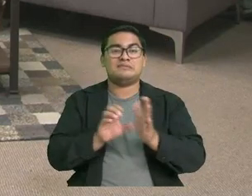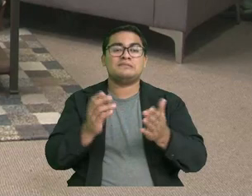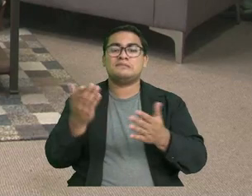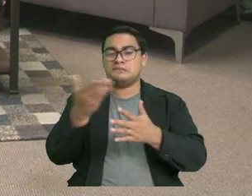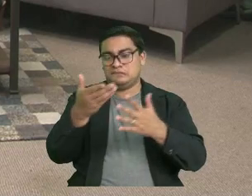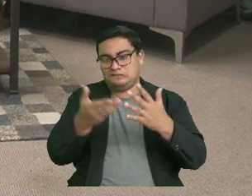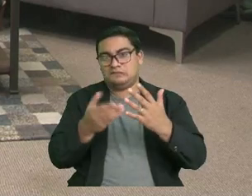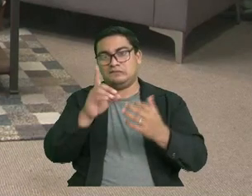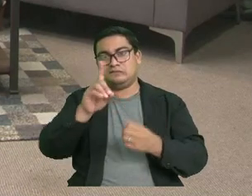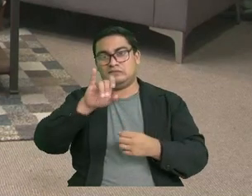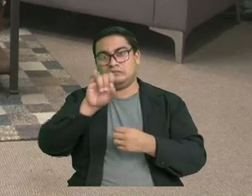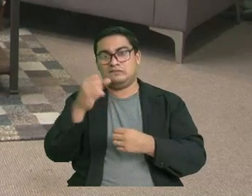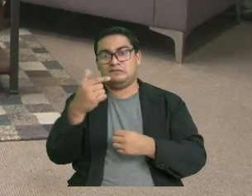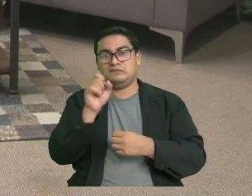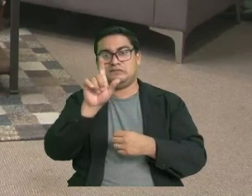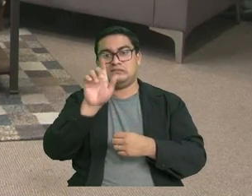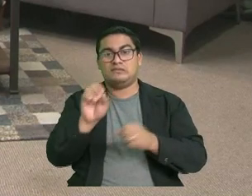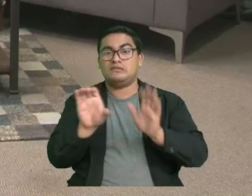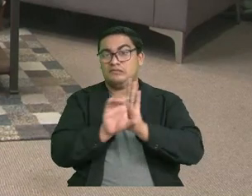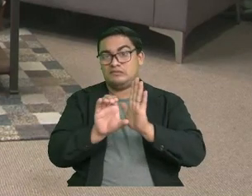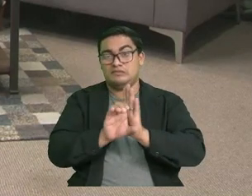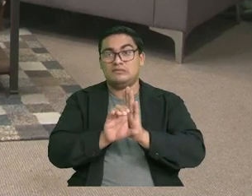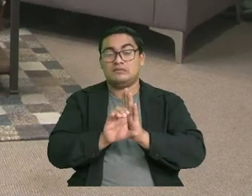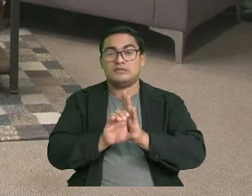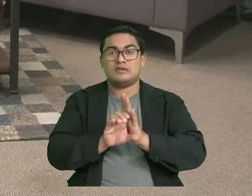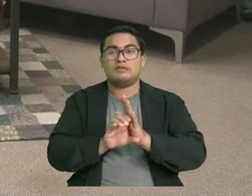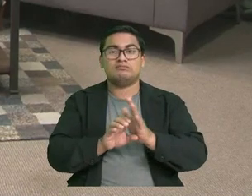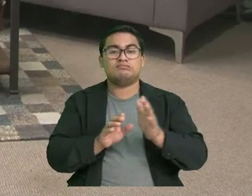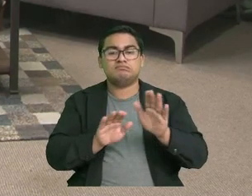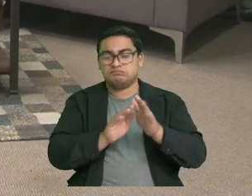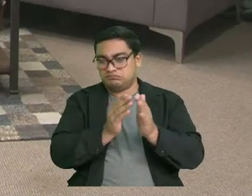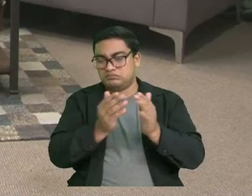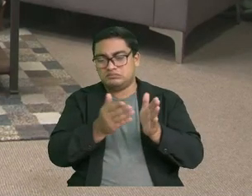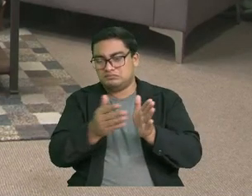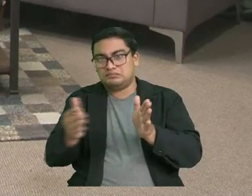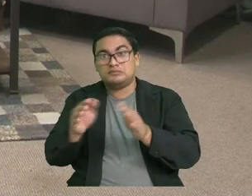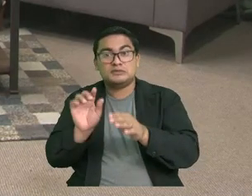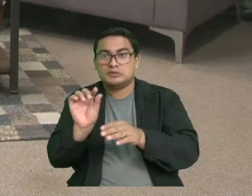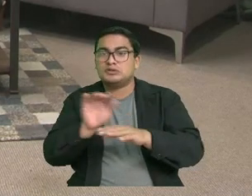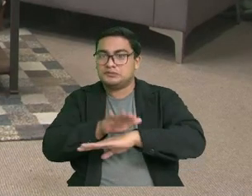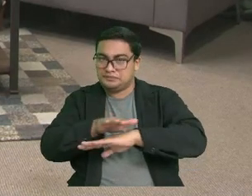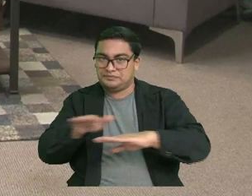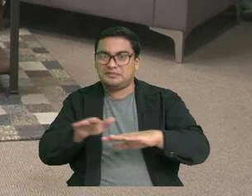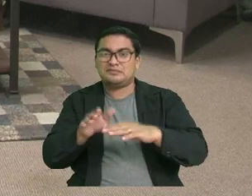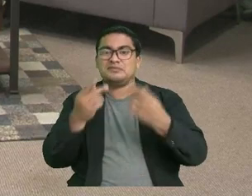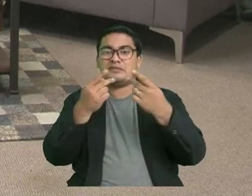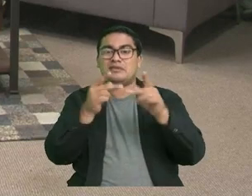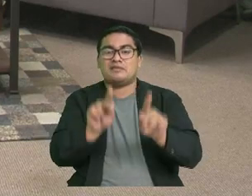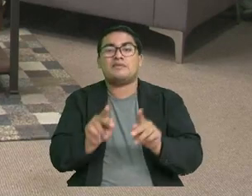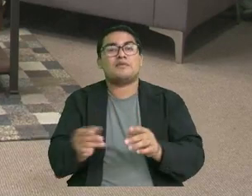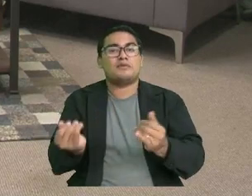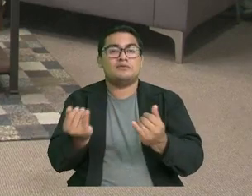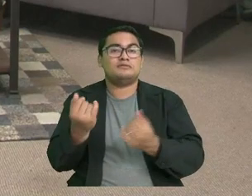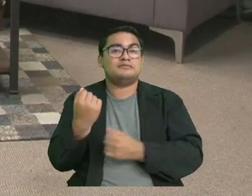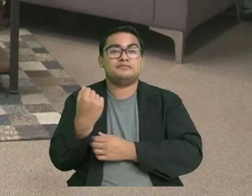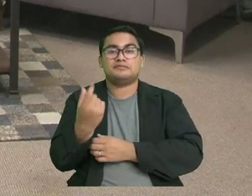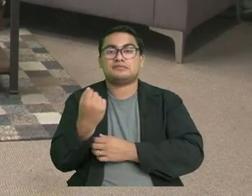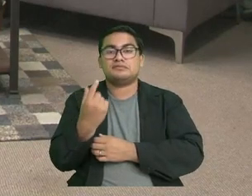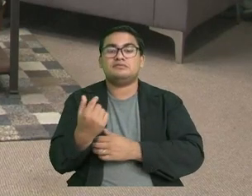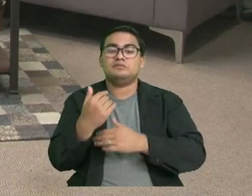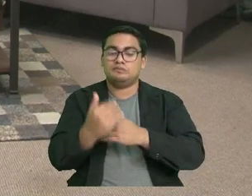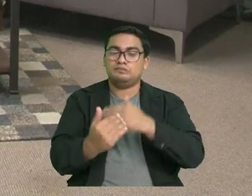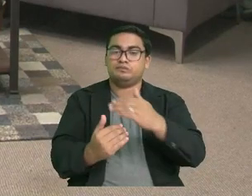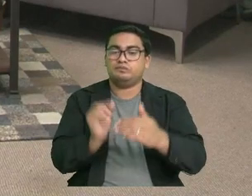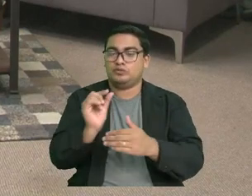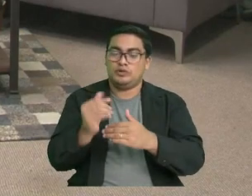digesto constitucional. Ya casi está finalizado ese digesto, pero todavía hay procesos